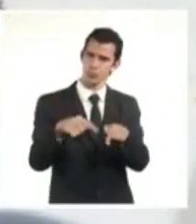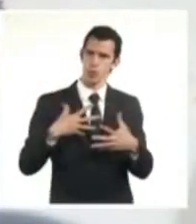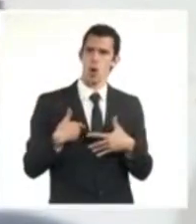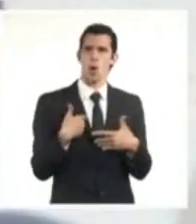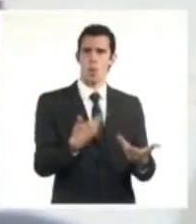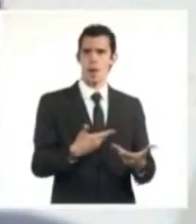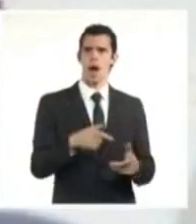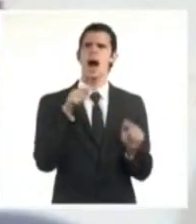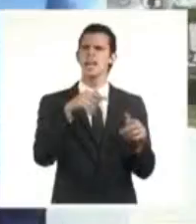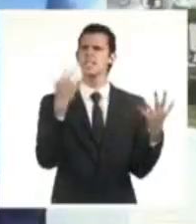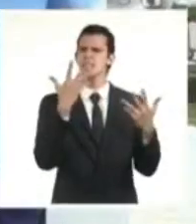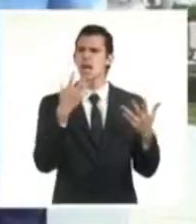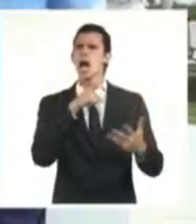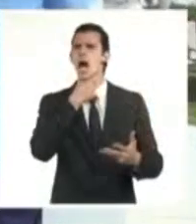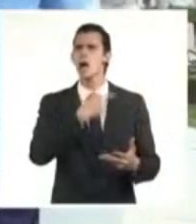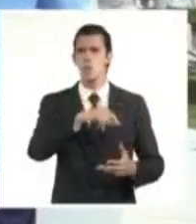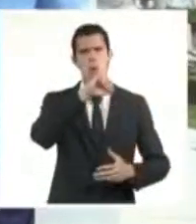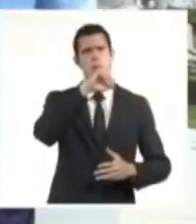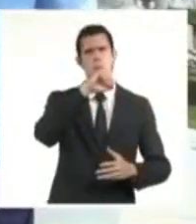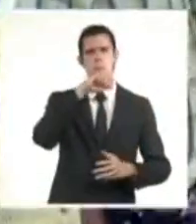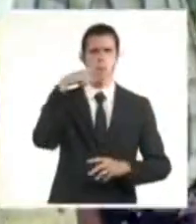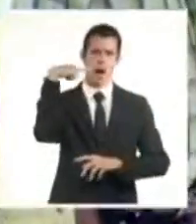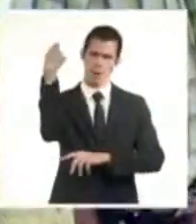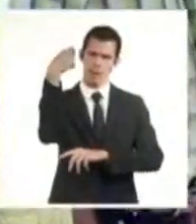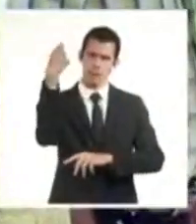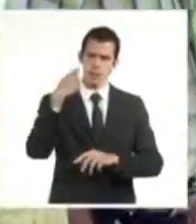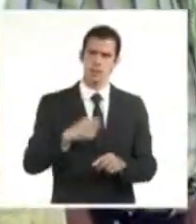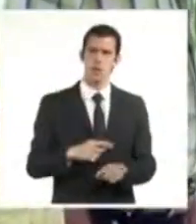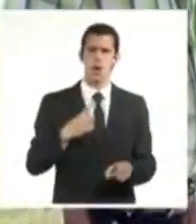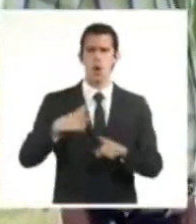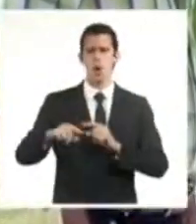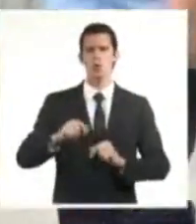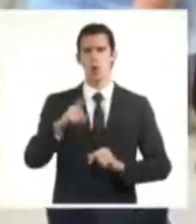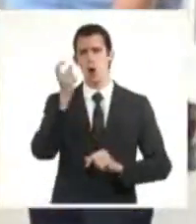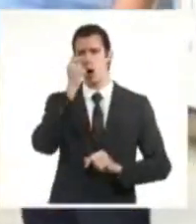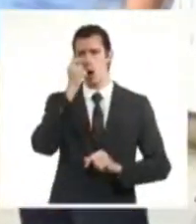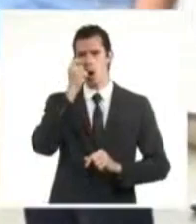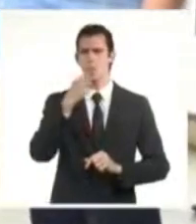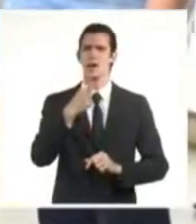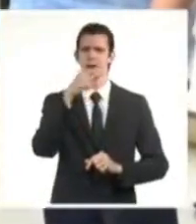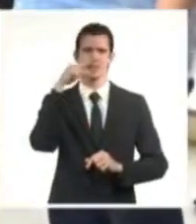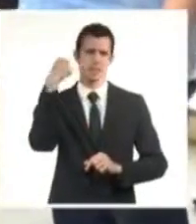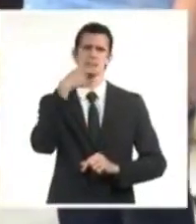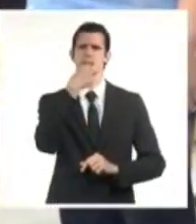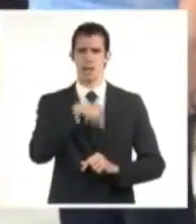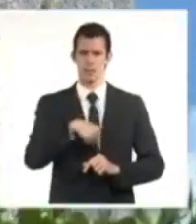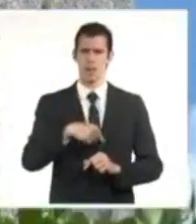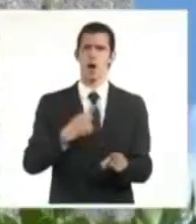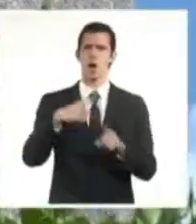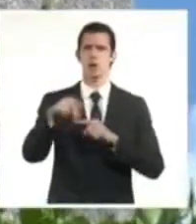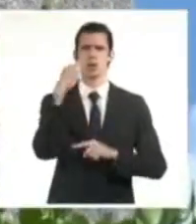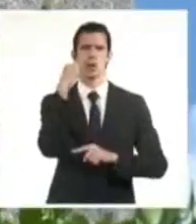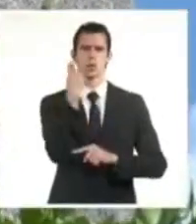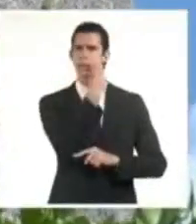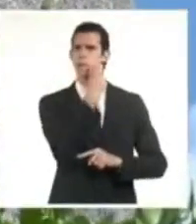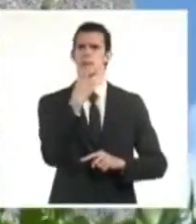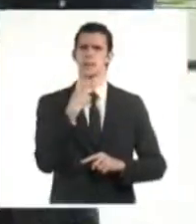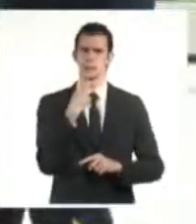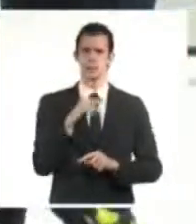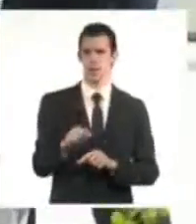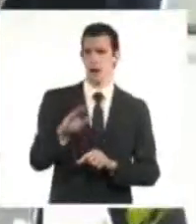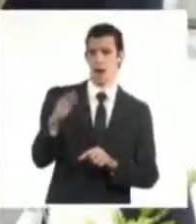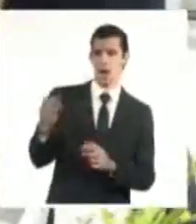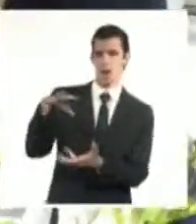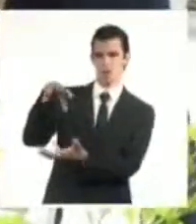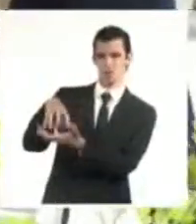los maceo mariana grajales el padre de la patria carlos manuel de céspedes el héroe nacional josé martí y el comandante en jefe